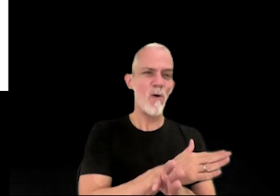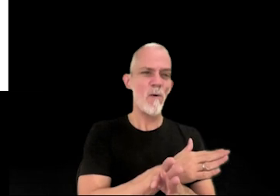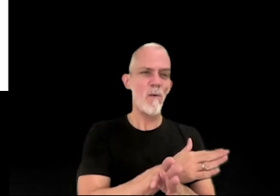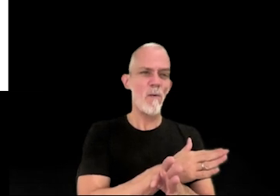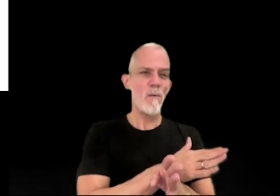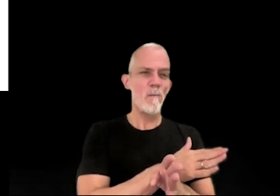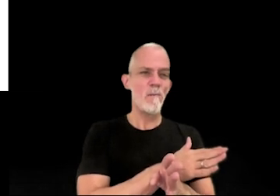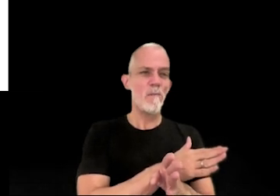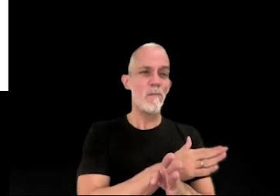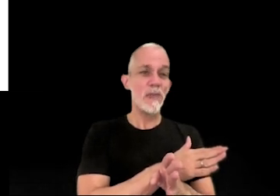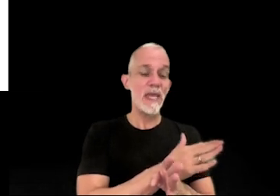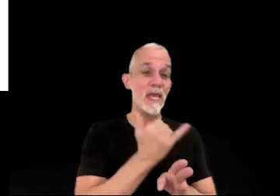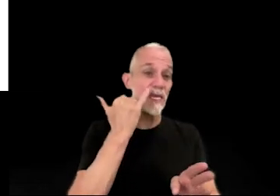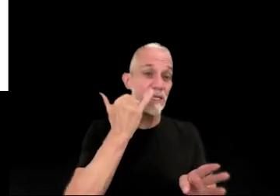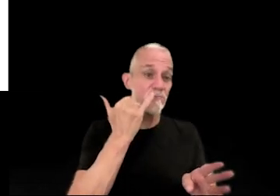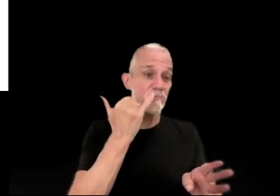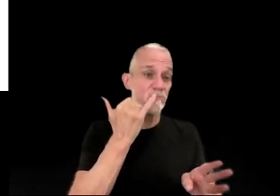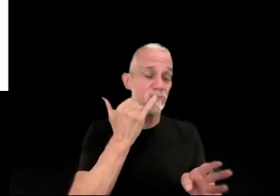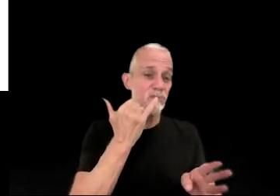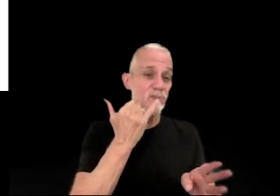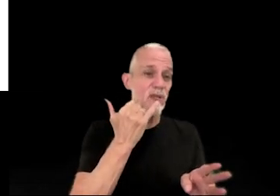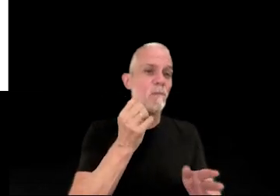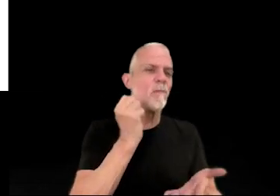Y quedó Sí. firme cuando la multa.